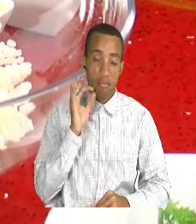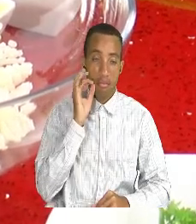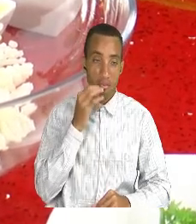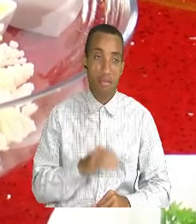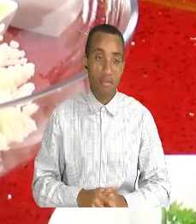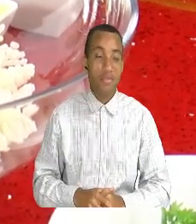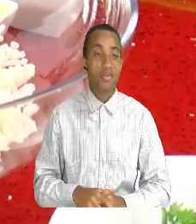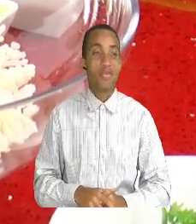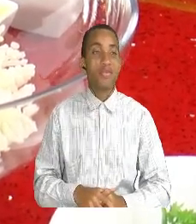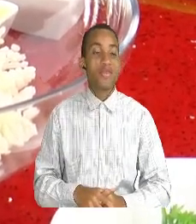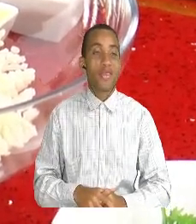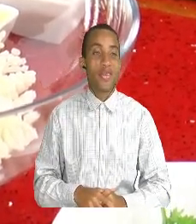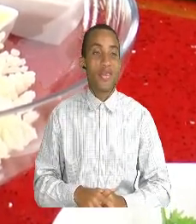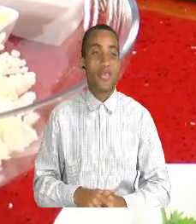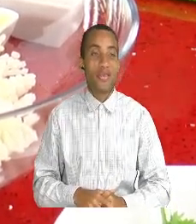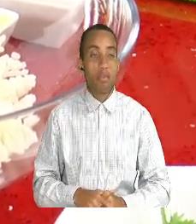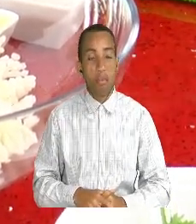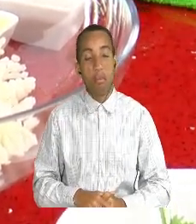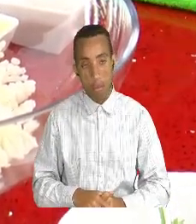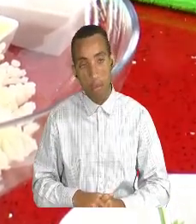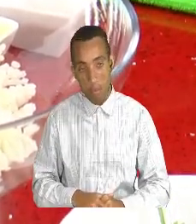Está muy rico.